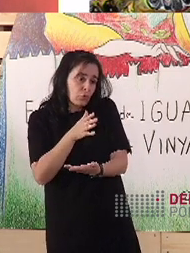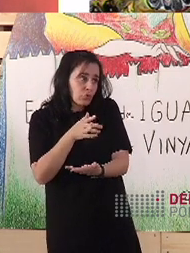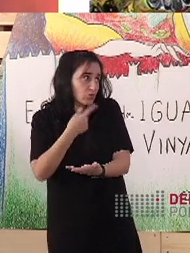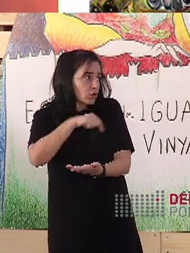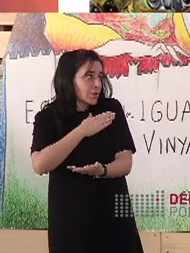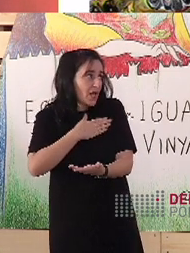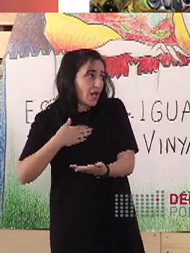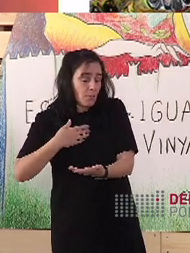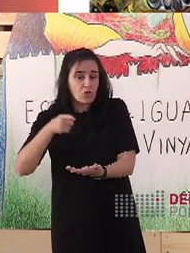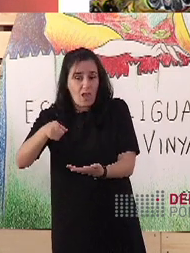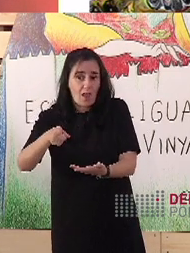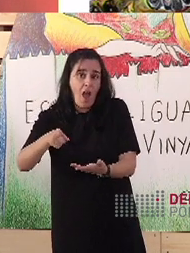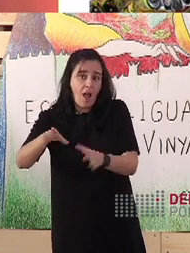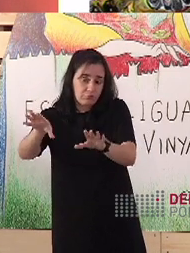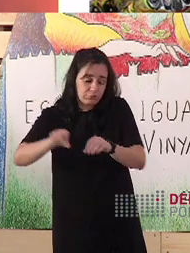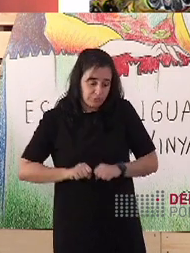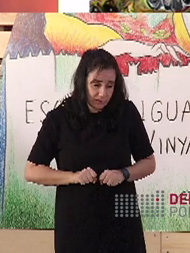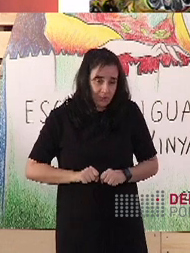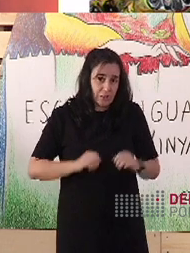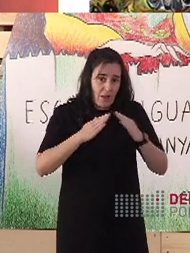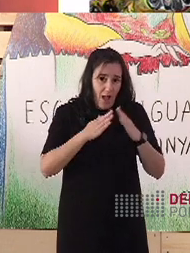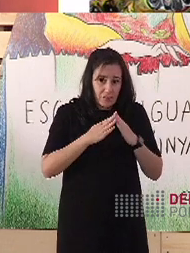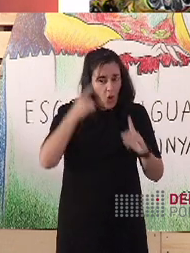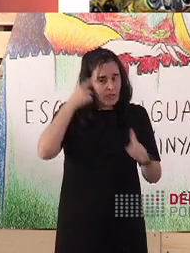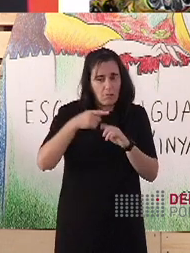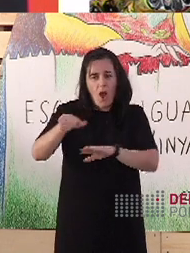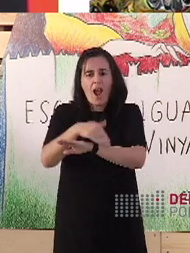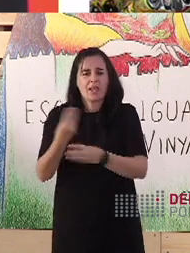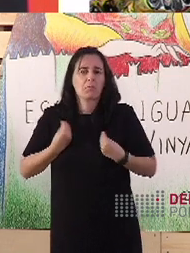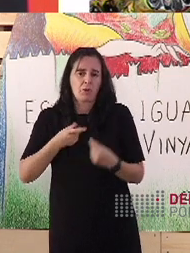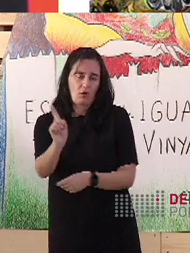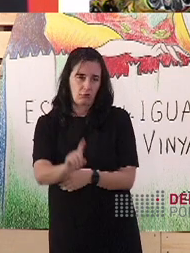estuviera unos días en alojo para no estar en la calle.